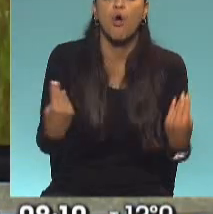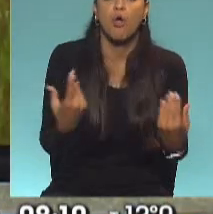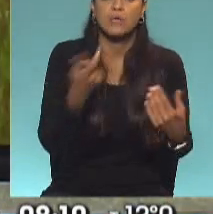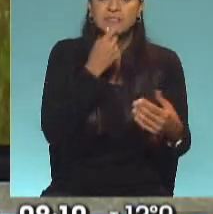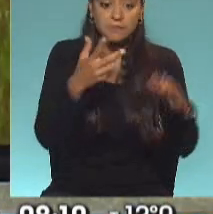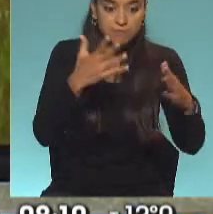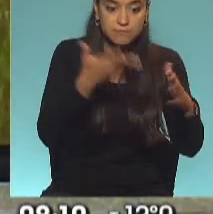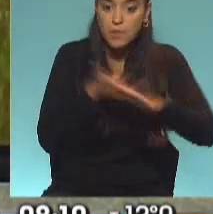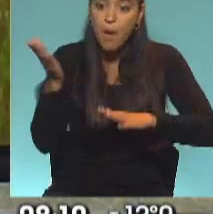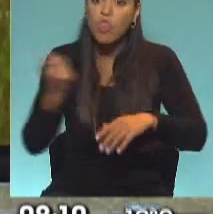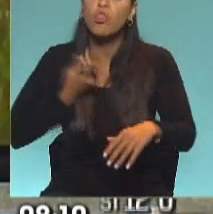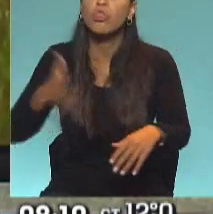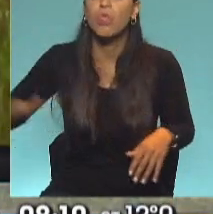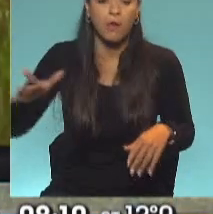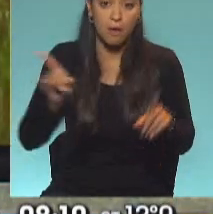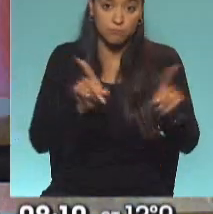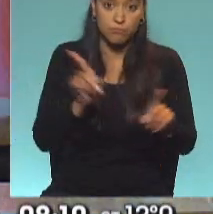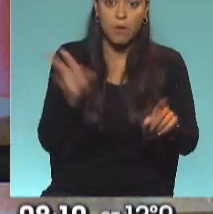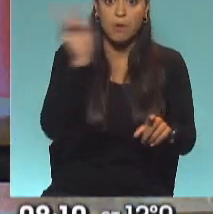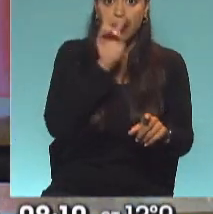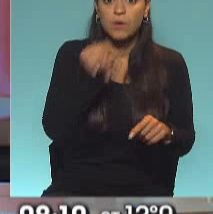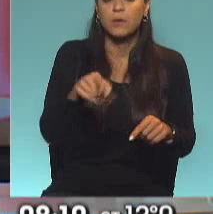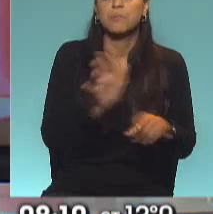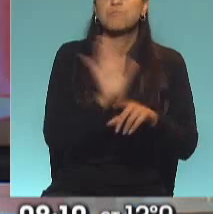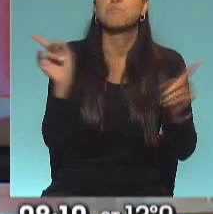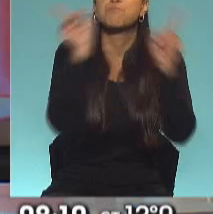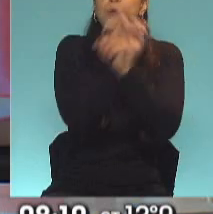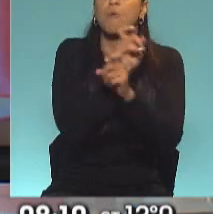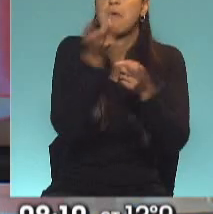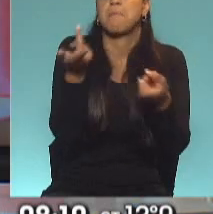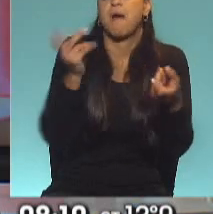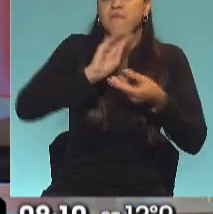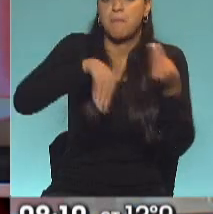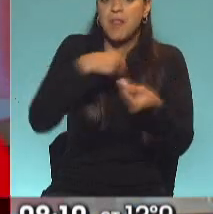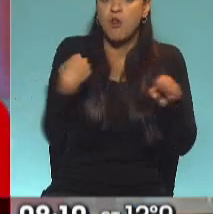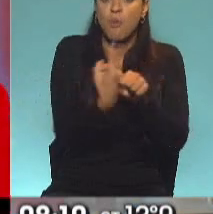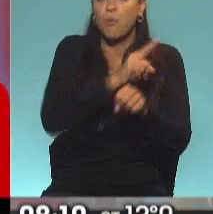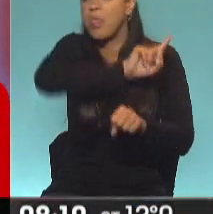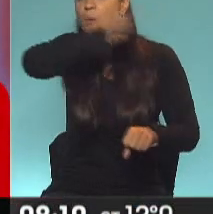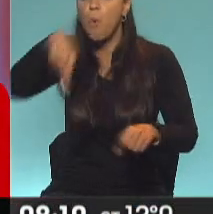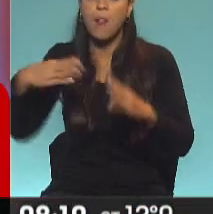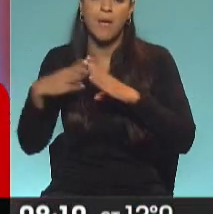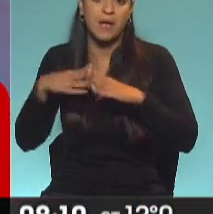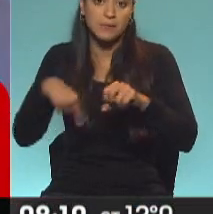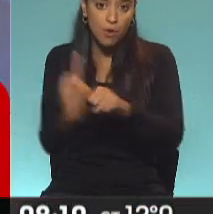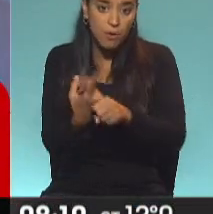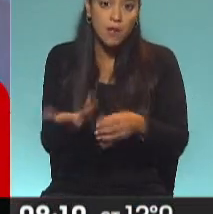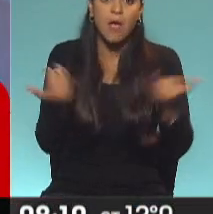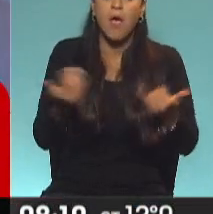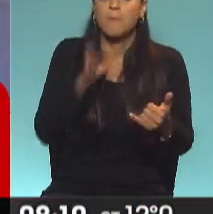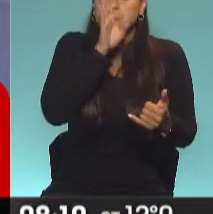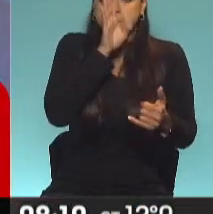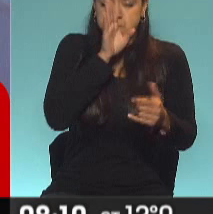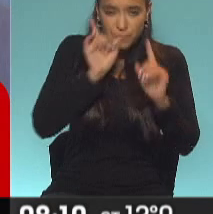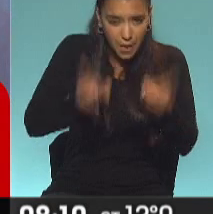personas y obviamente se detectó que muchas mujeres tenían problemas y conflictos familiares que les impedían volver a sus domicilios, condiciones de hacinamiento